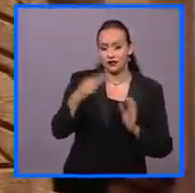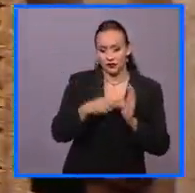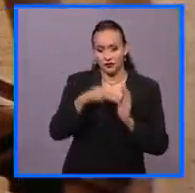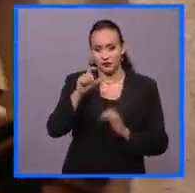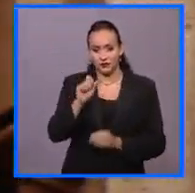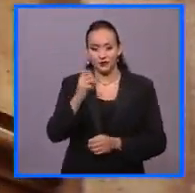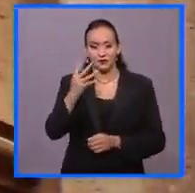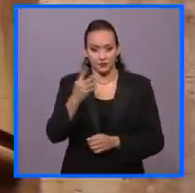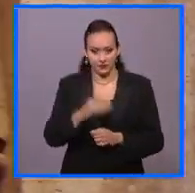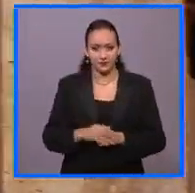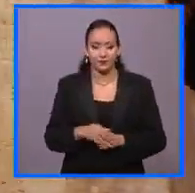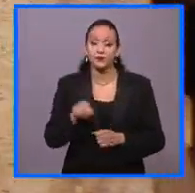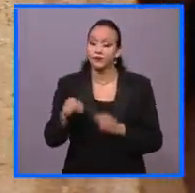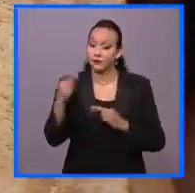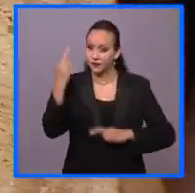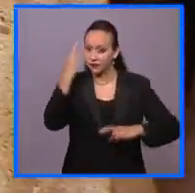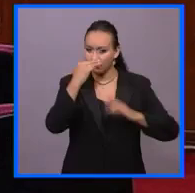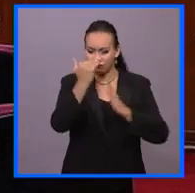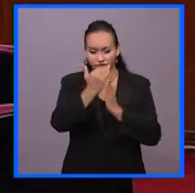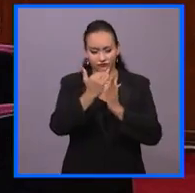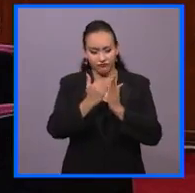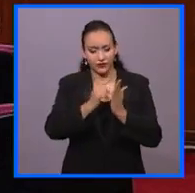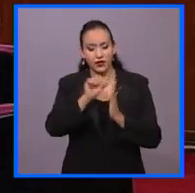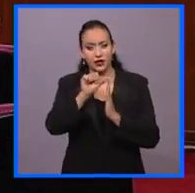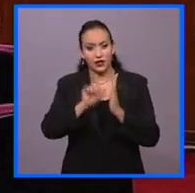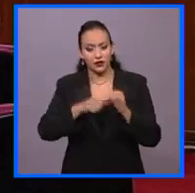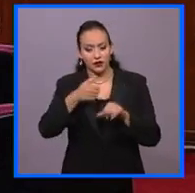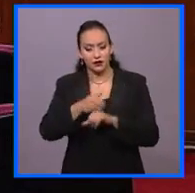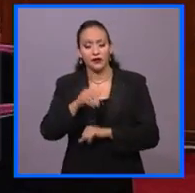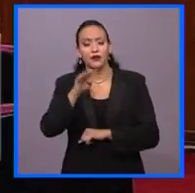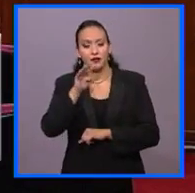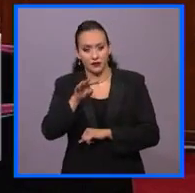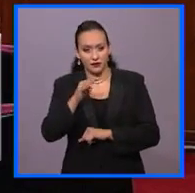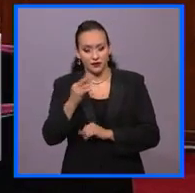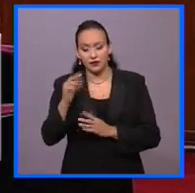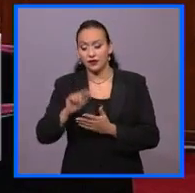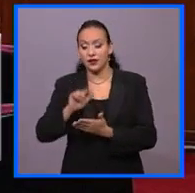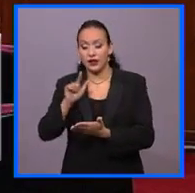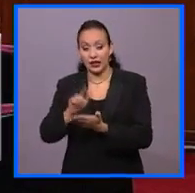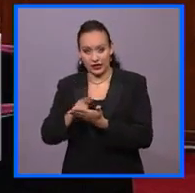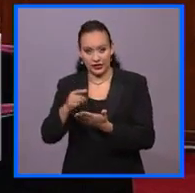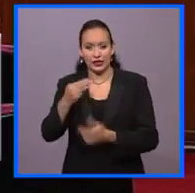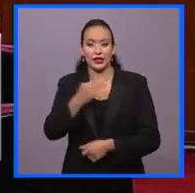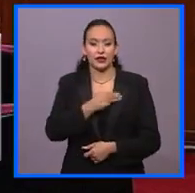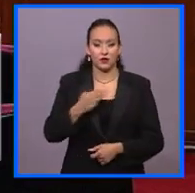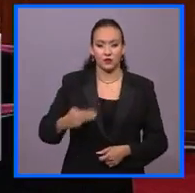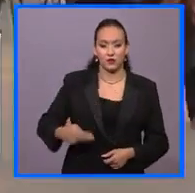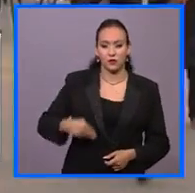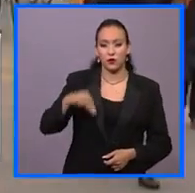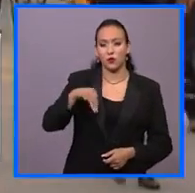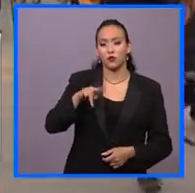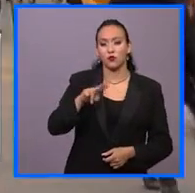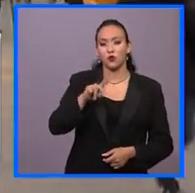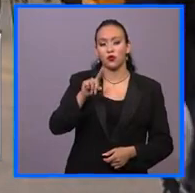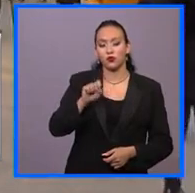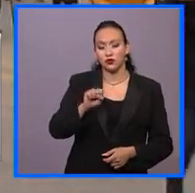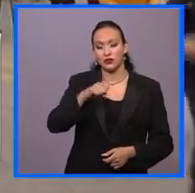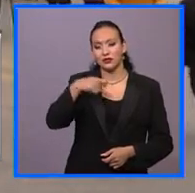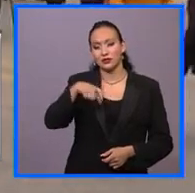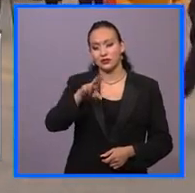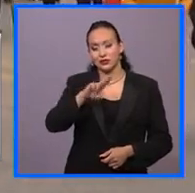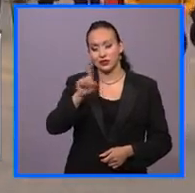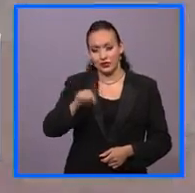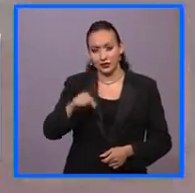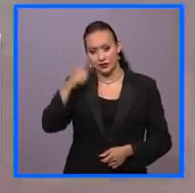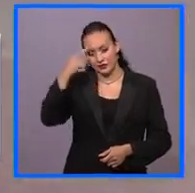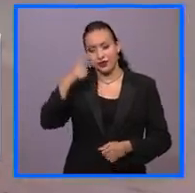77/2024, en la que invalidó distintas fracciones del artículo 19 de la Ley de Ingresos del municipio de Musquis, Coahuila, para el ejercicio